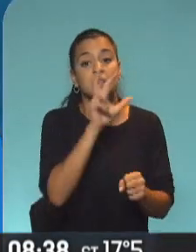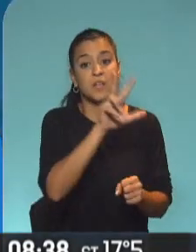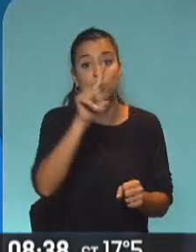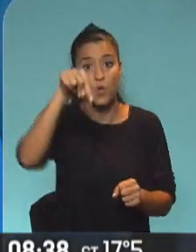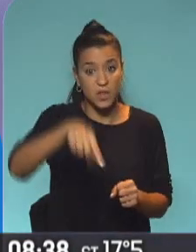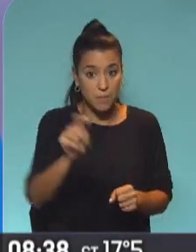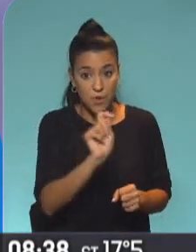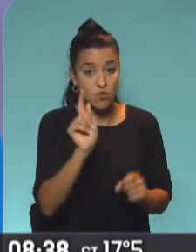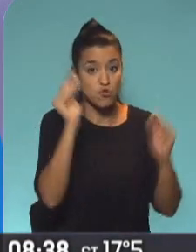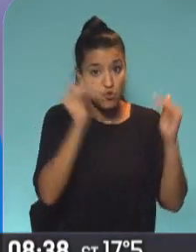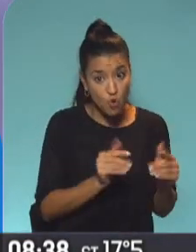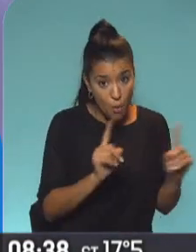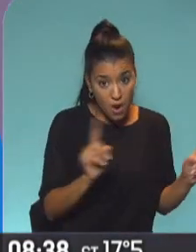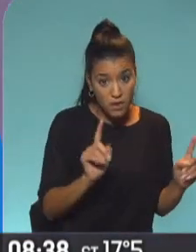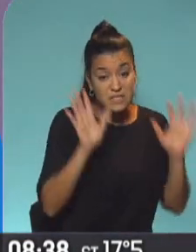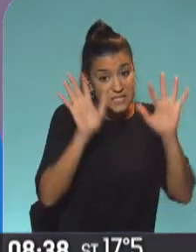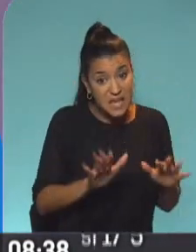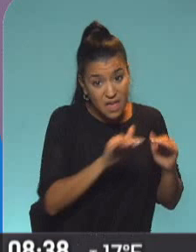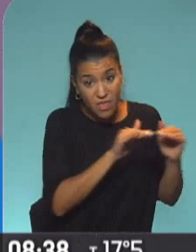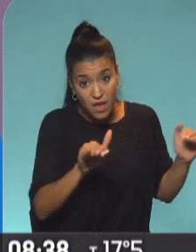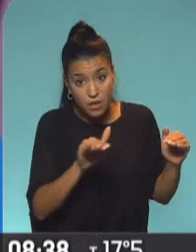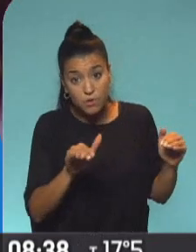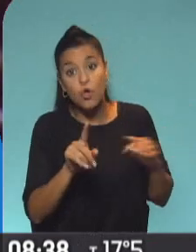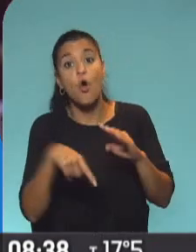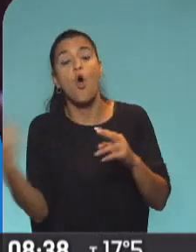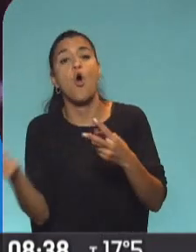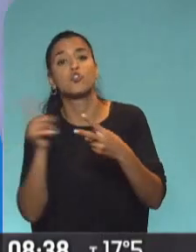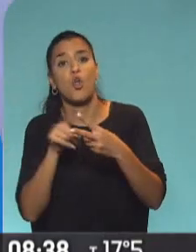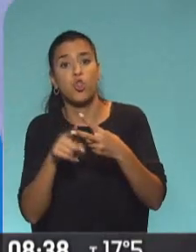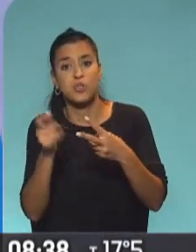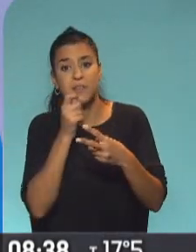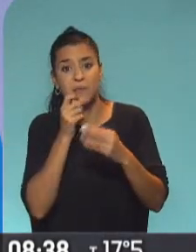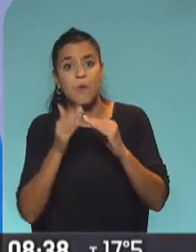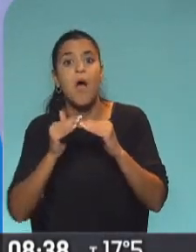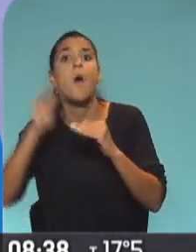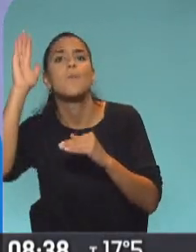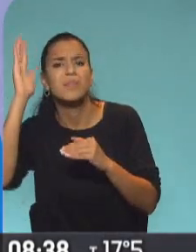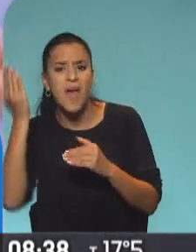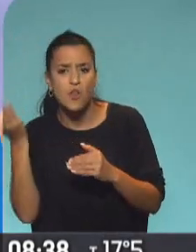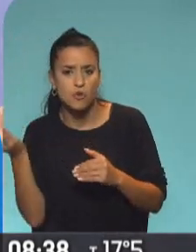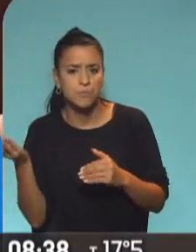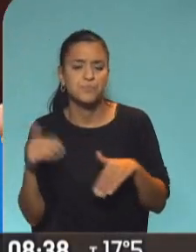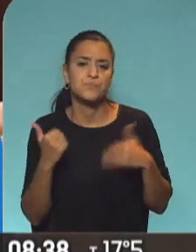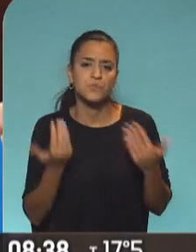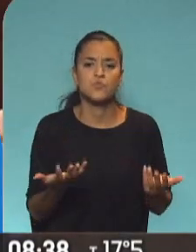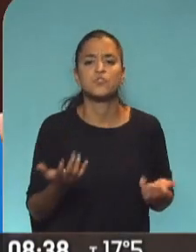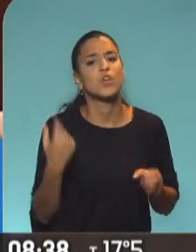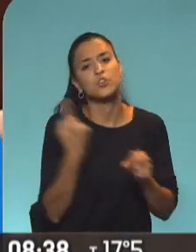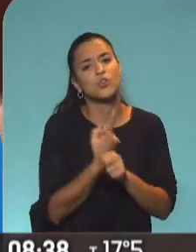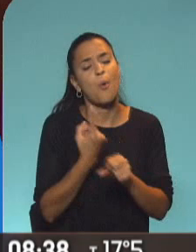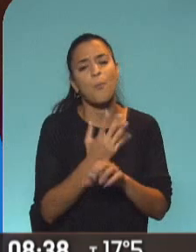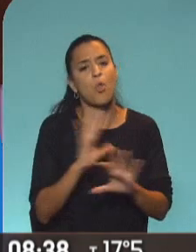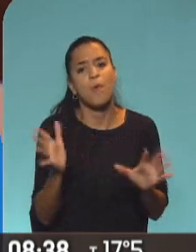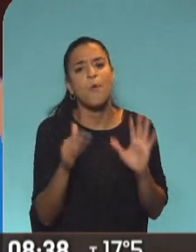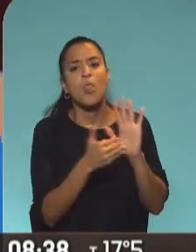mes, no solo no bajaron, se quedaron como estaban, sino en estos últimos 2 casos que di recién, inclusive aumentaron. Entonces, no podemos estar